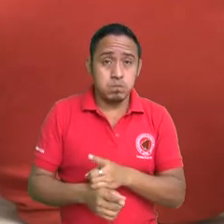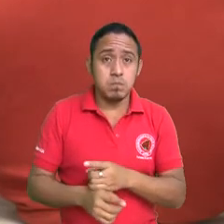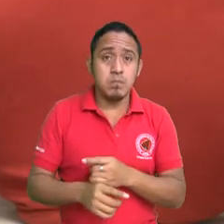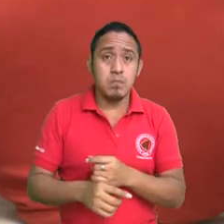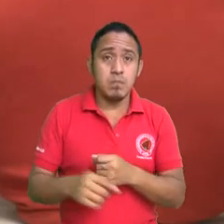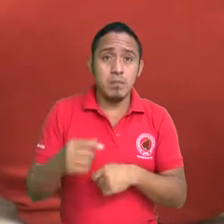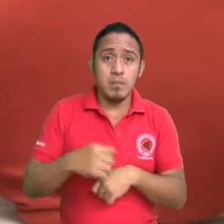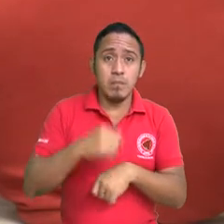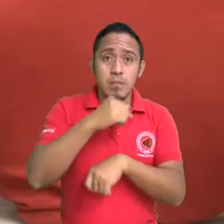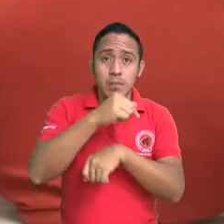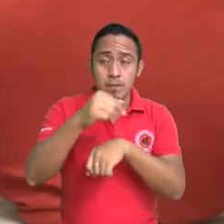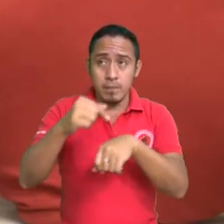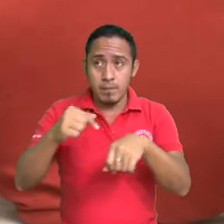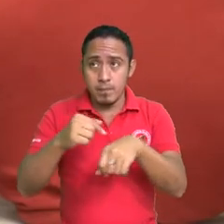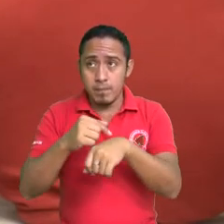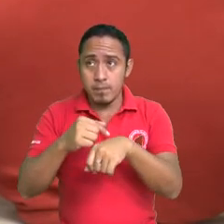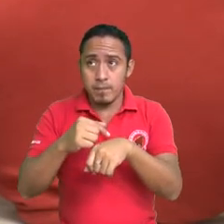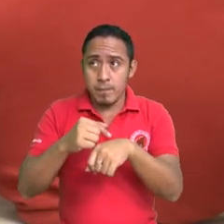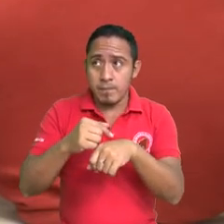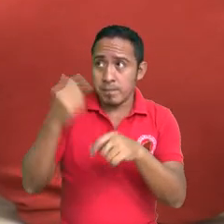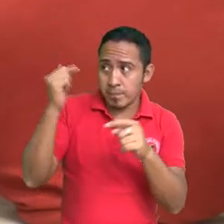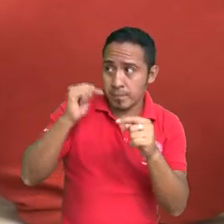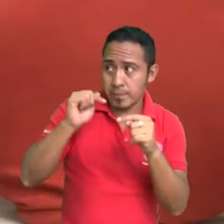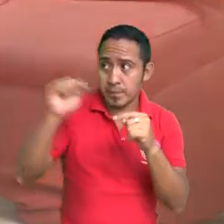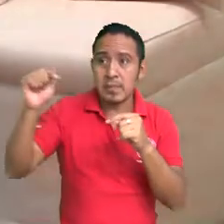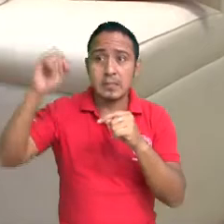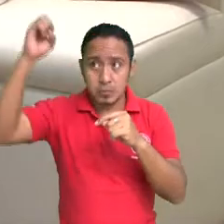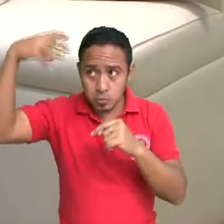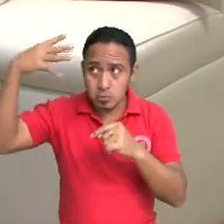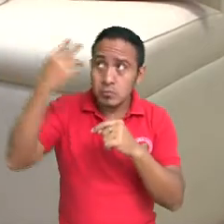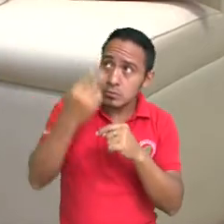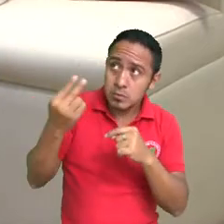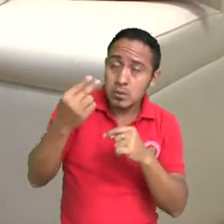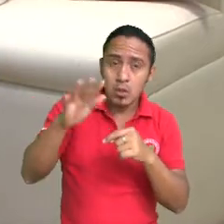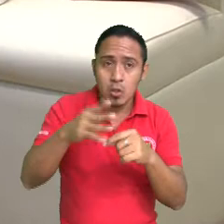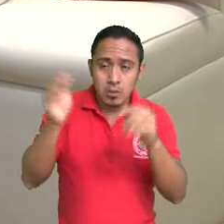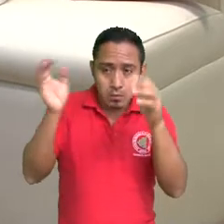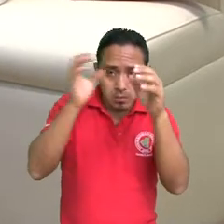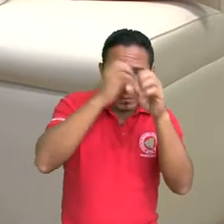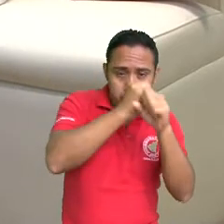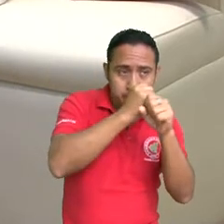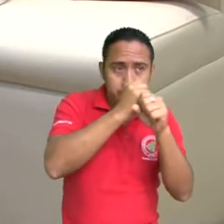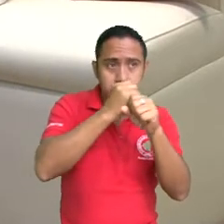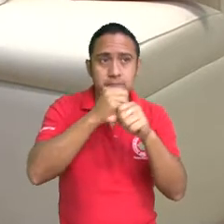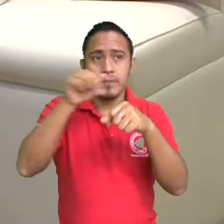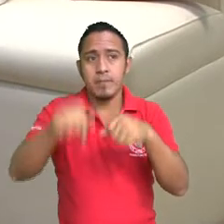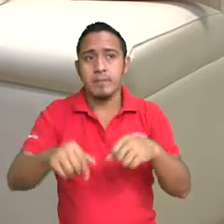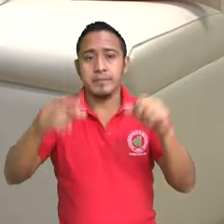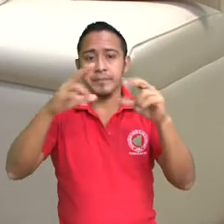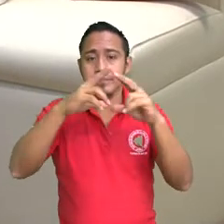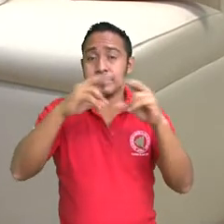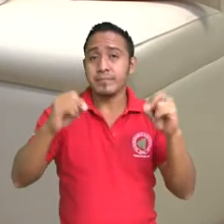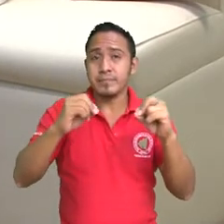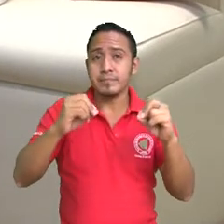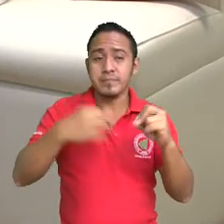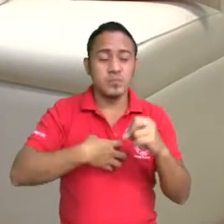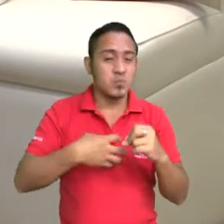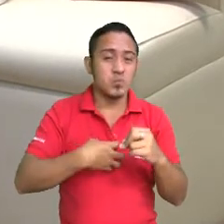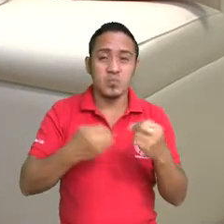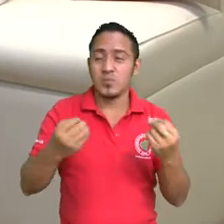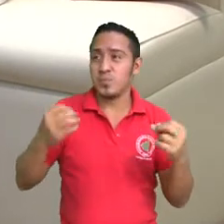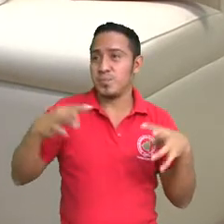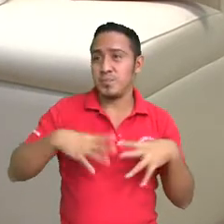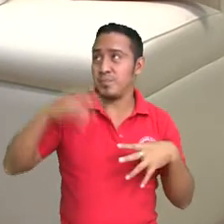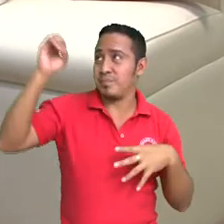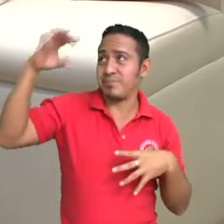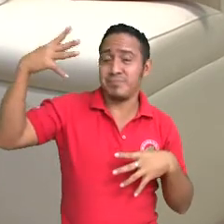de exposición al sol y ciertas horas bajo la sombra. Eso le iba a consultar, doctor. Nosotros somos un país meramente tropical